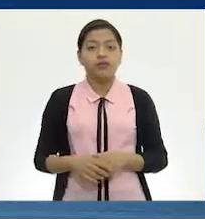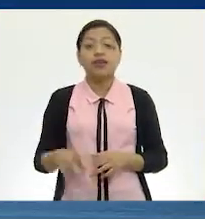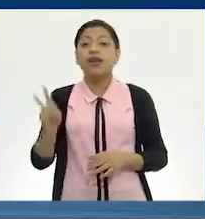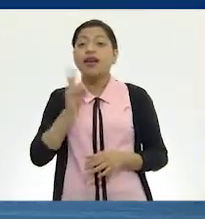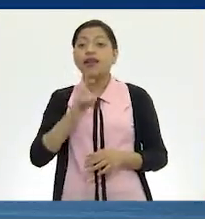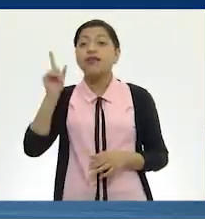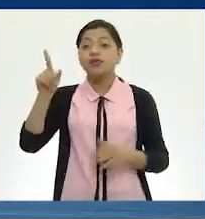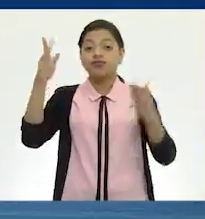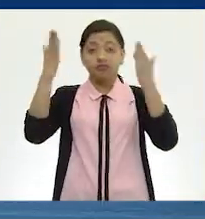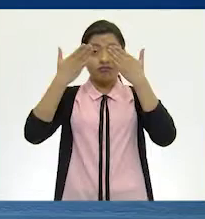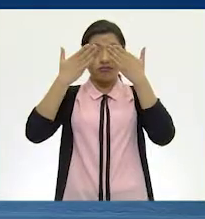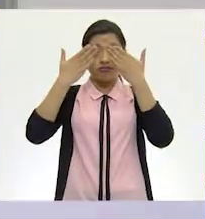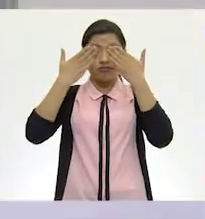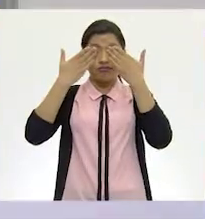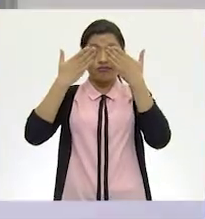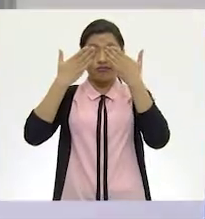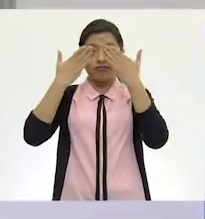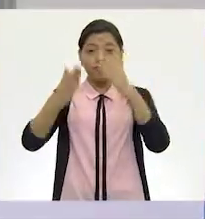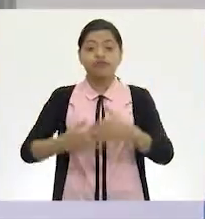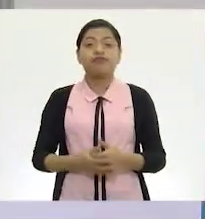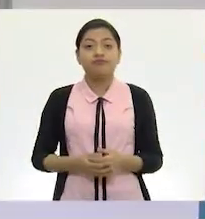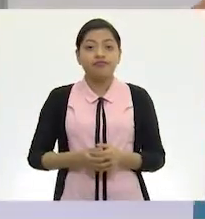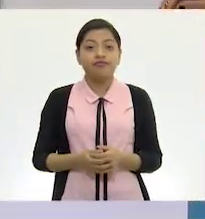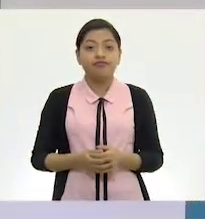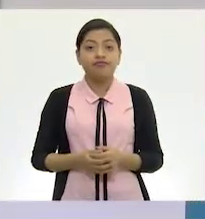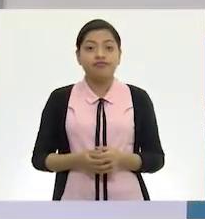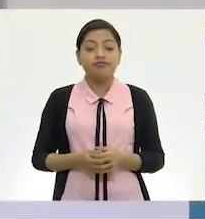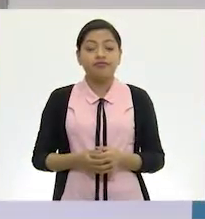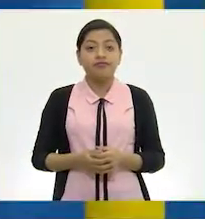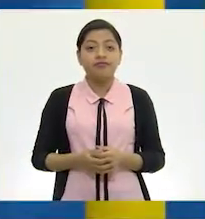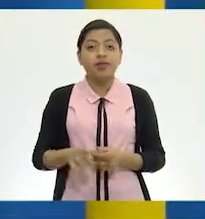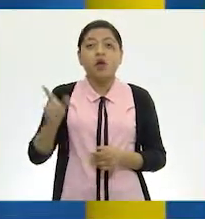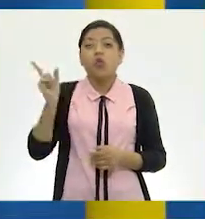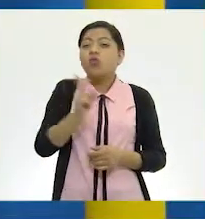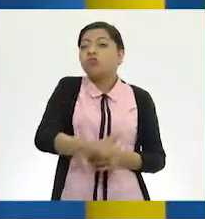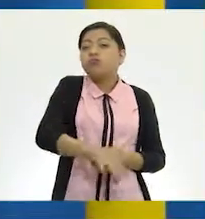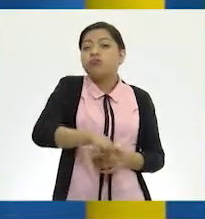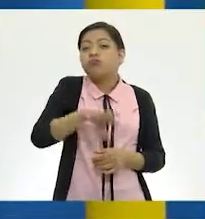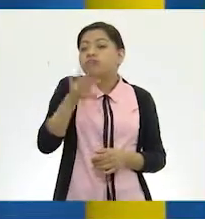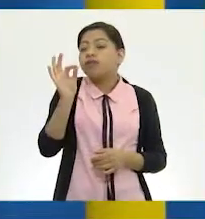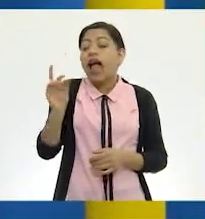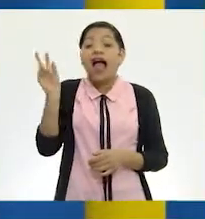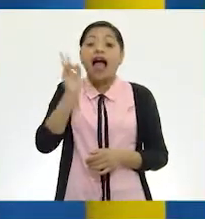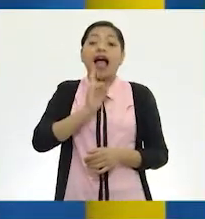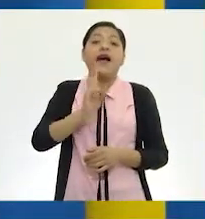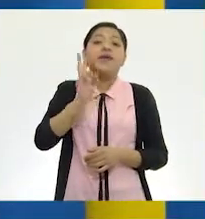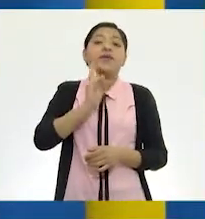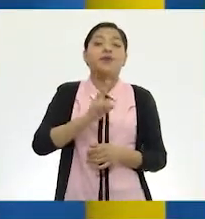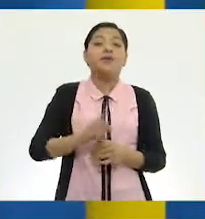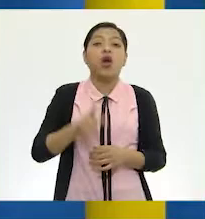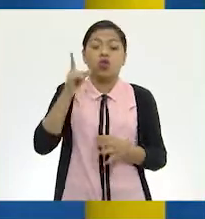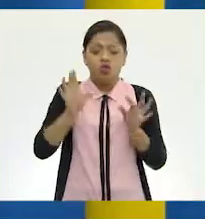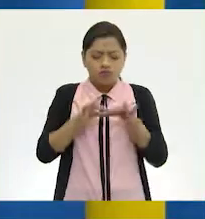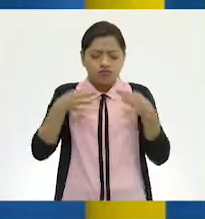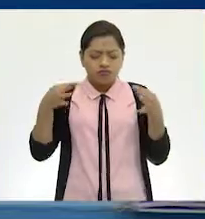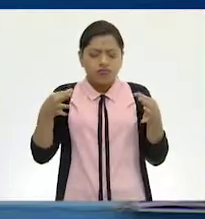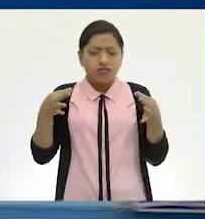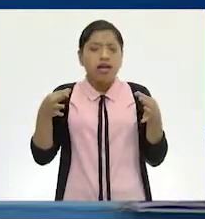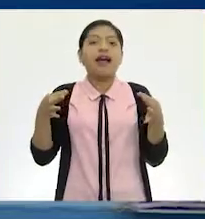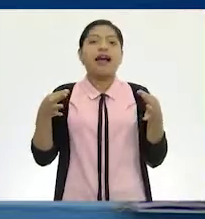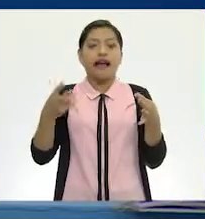ver, cierra los ojos, María. Uh-huh. Muy bien. Y a ver, escoge uno, a ver cuál te toca. Y esa consigna la vas a tener que hacer